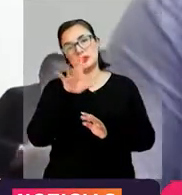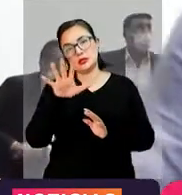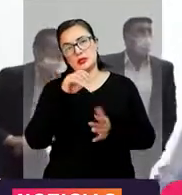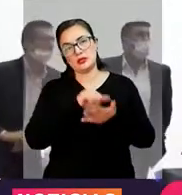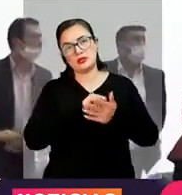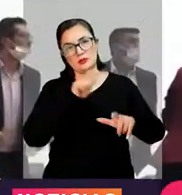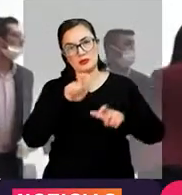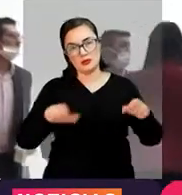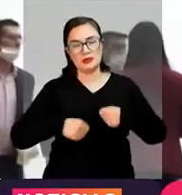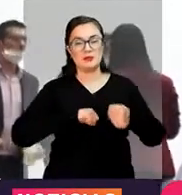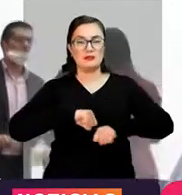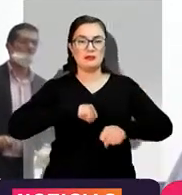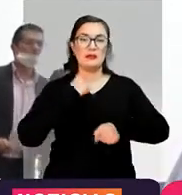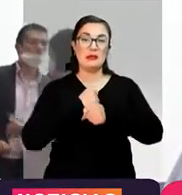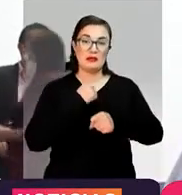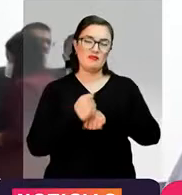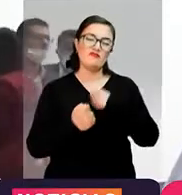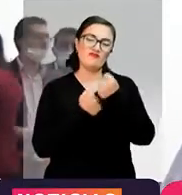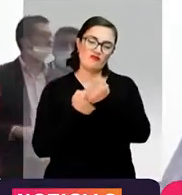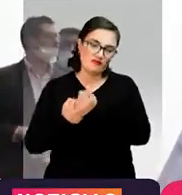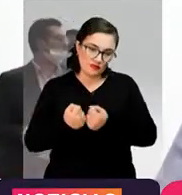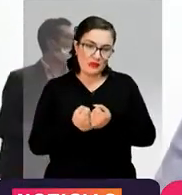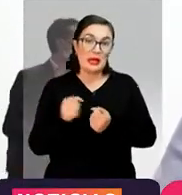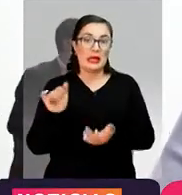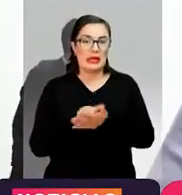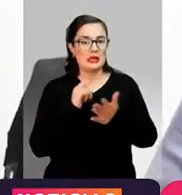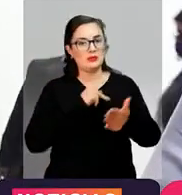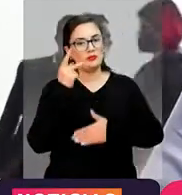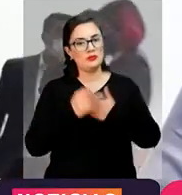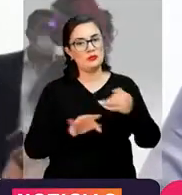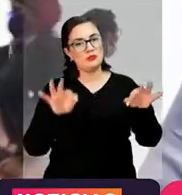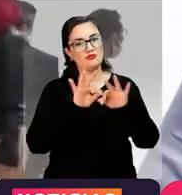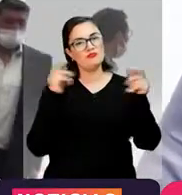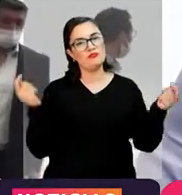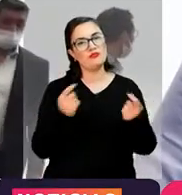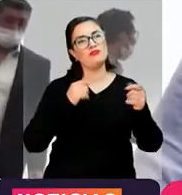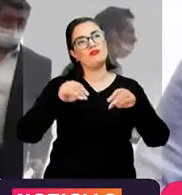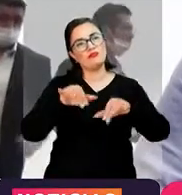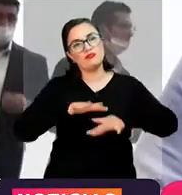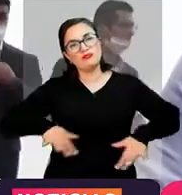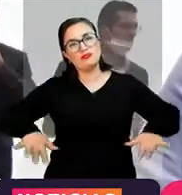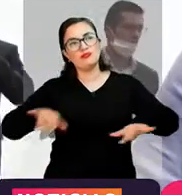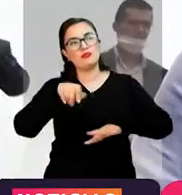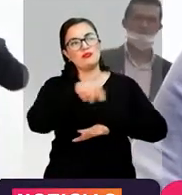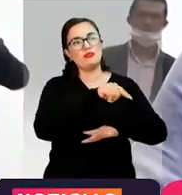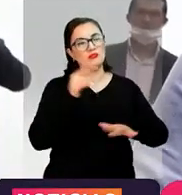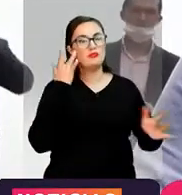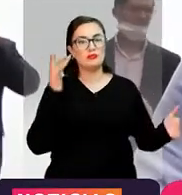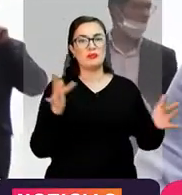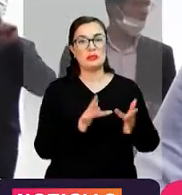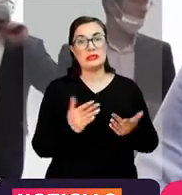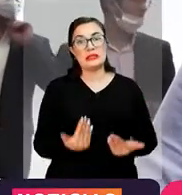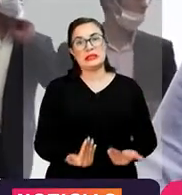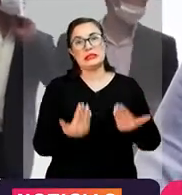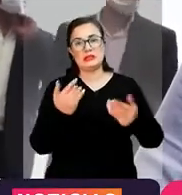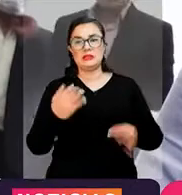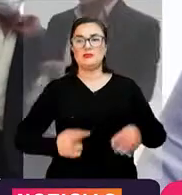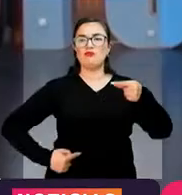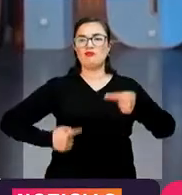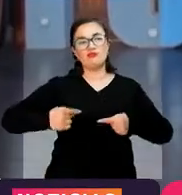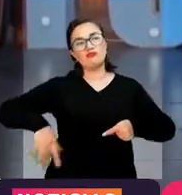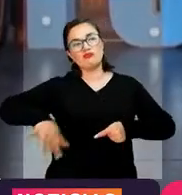este tipo de proyectos son muy importantes para la promoción de ciudades y territorios inteligentes los cuales hacen más competitivos a los cundinamarqueses